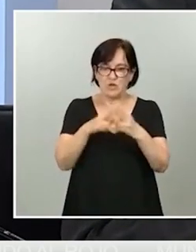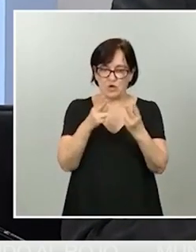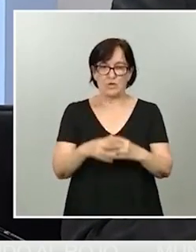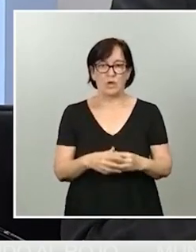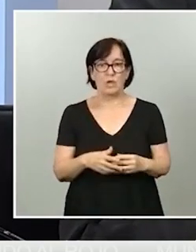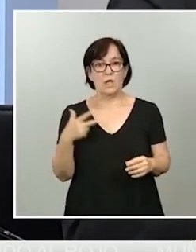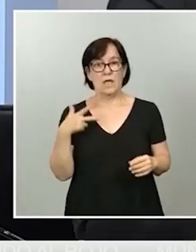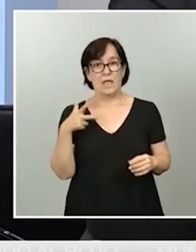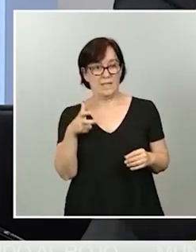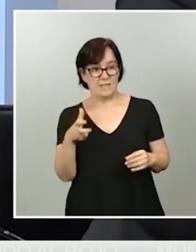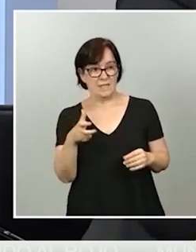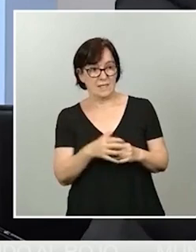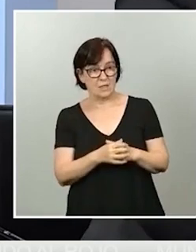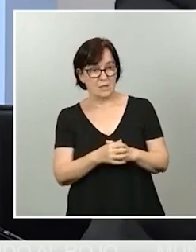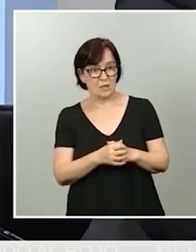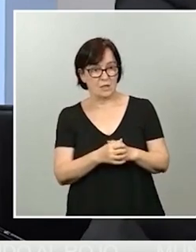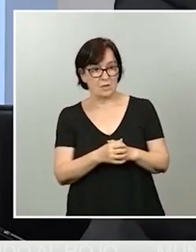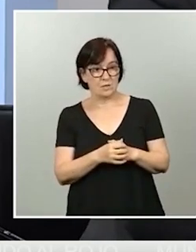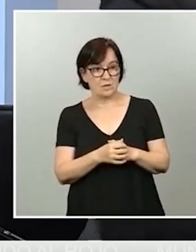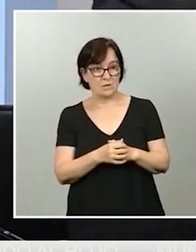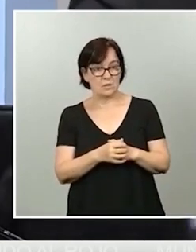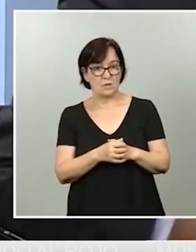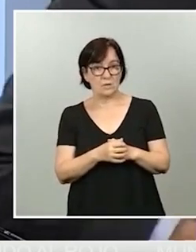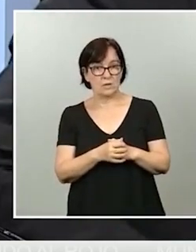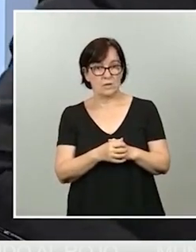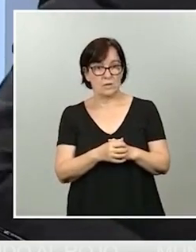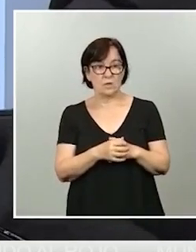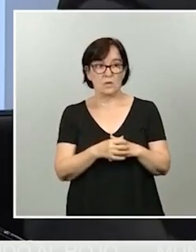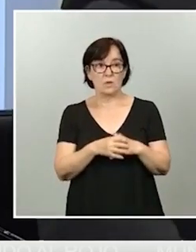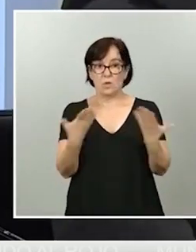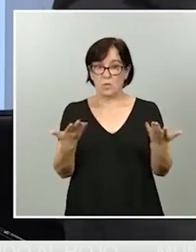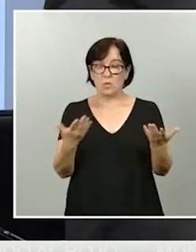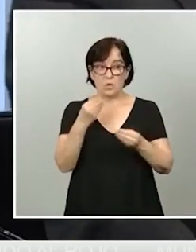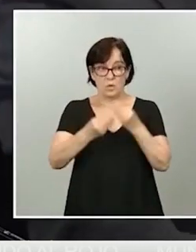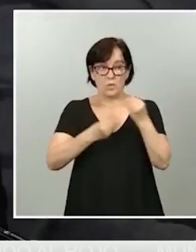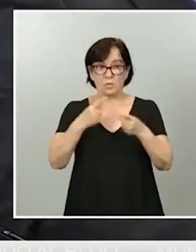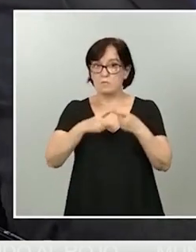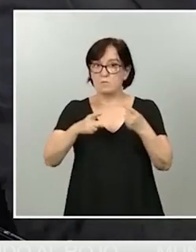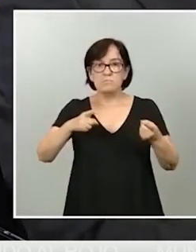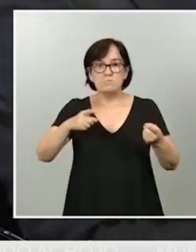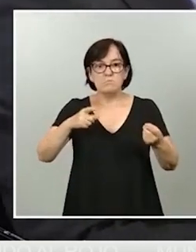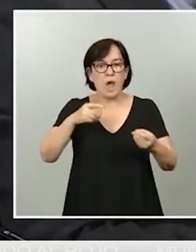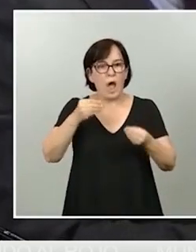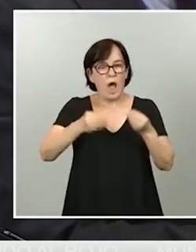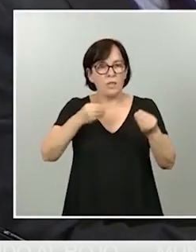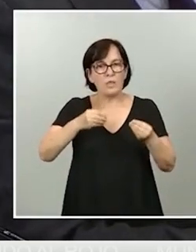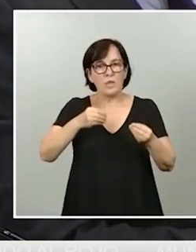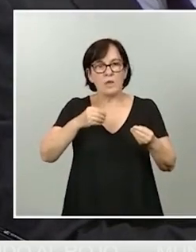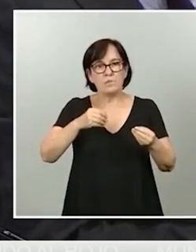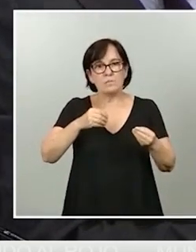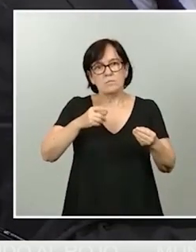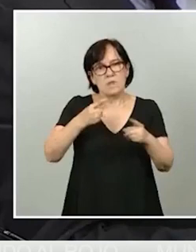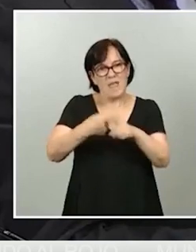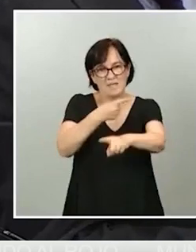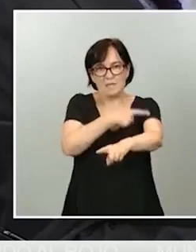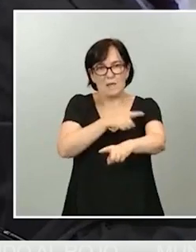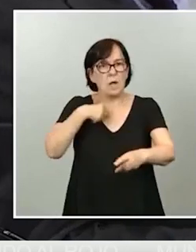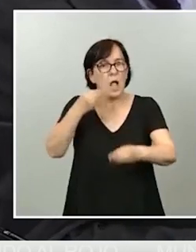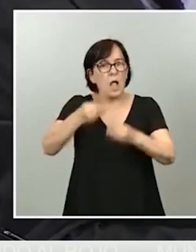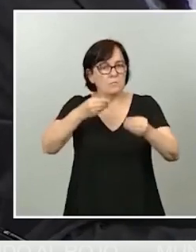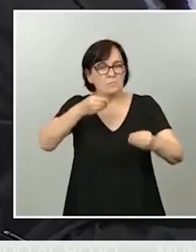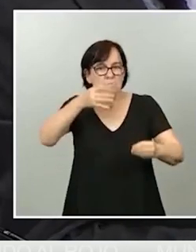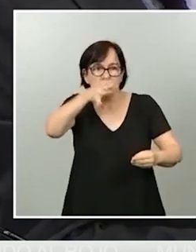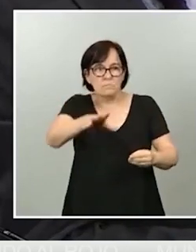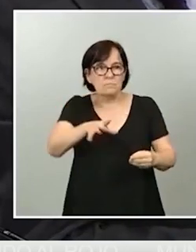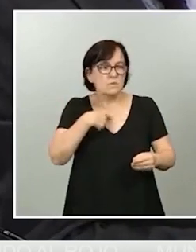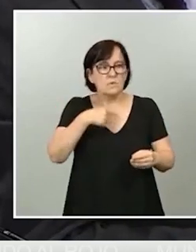se comprometió a que si una ley que él había presentado el